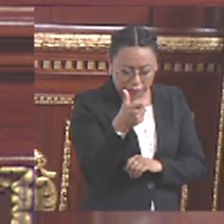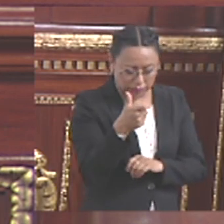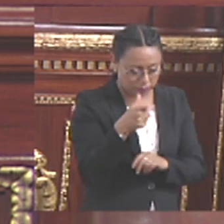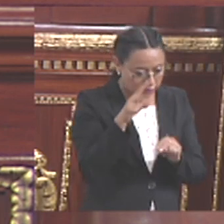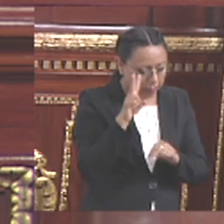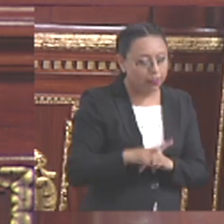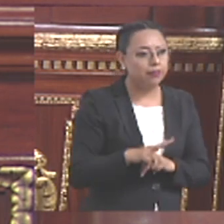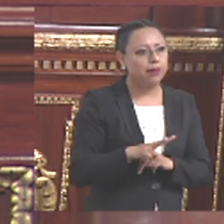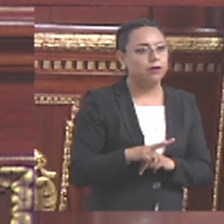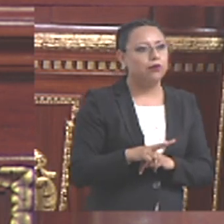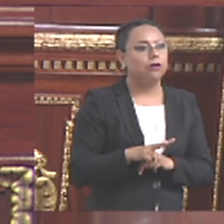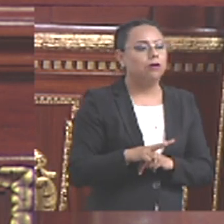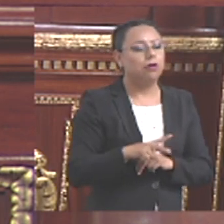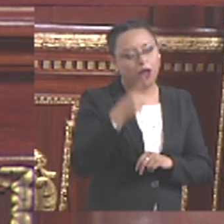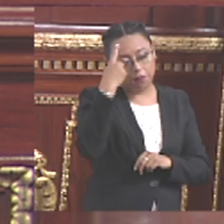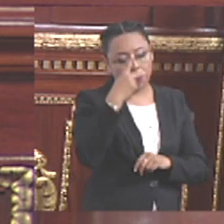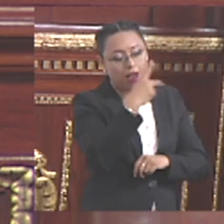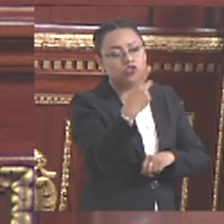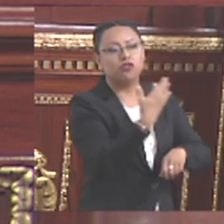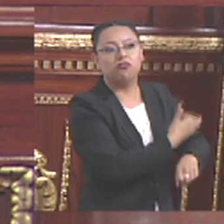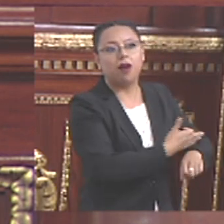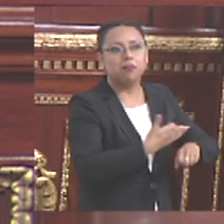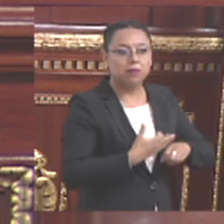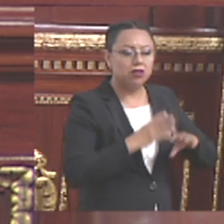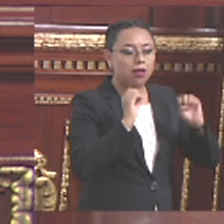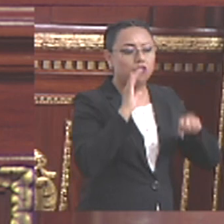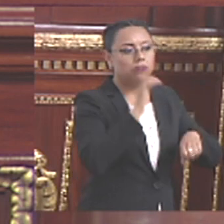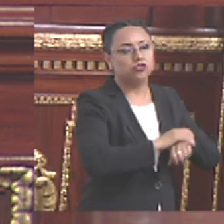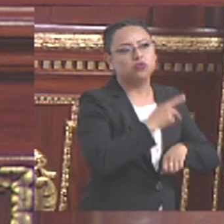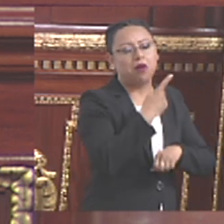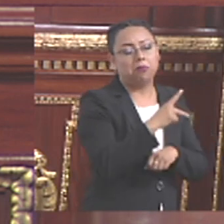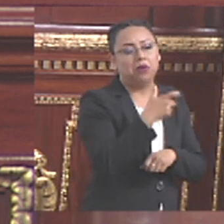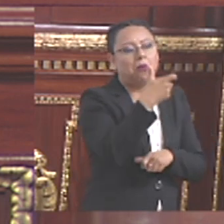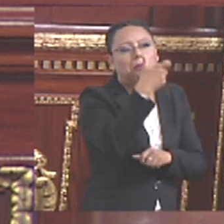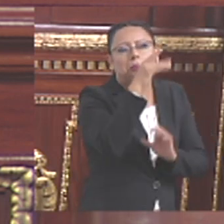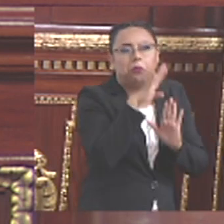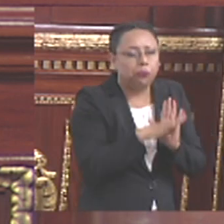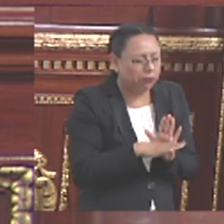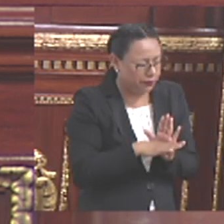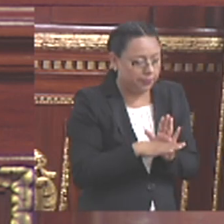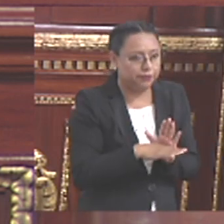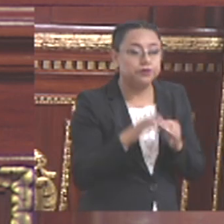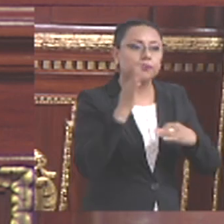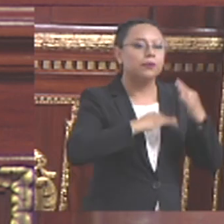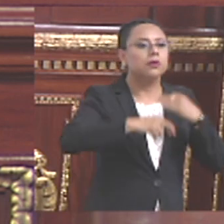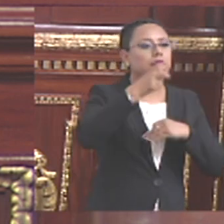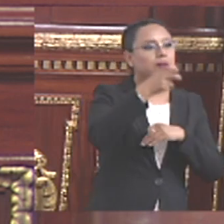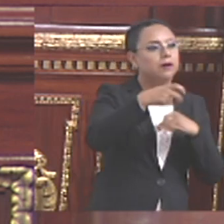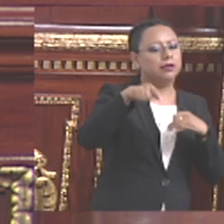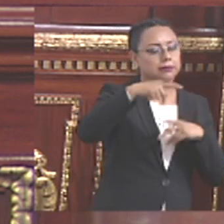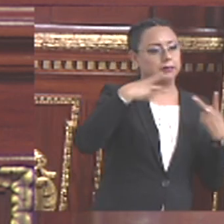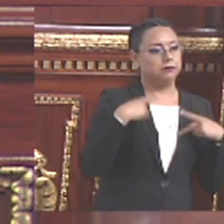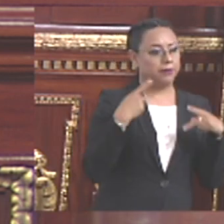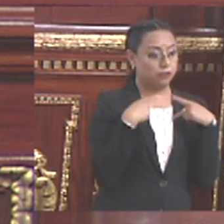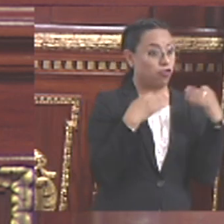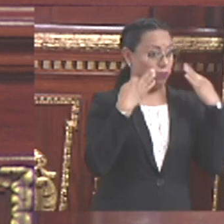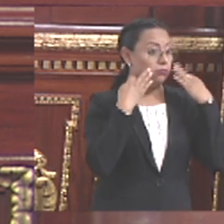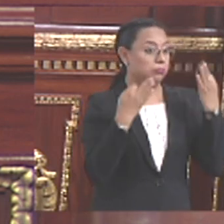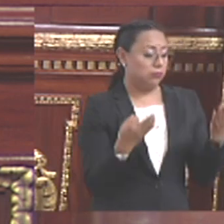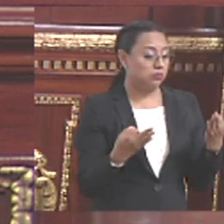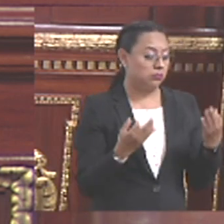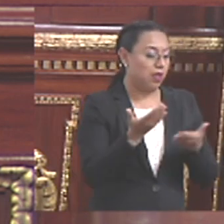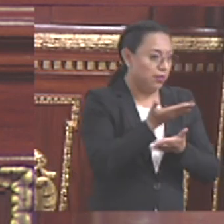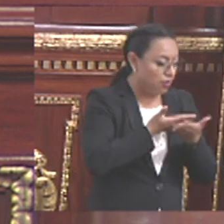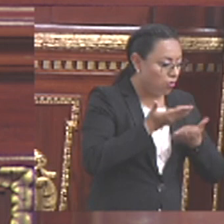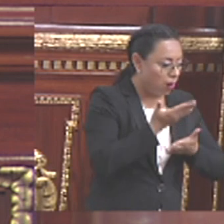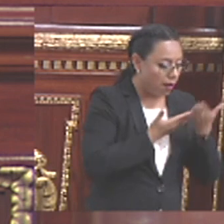para familiares y amigos. Y estos testigos que colaboran con la Fiscalía de la Ciudad de